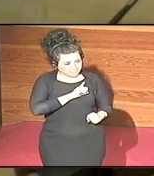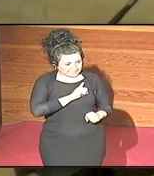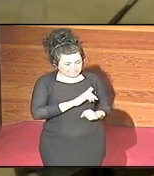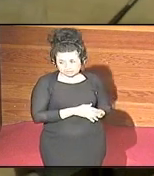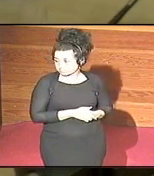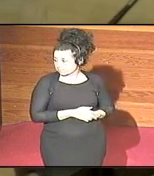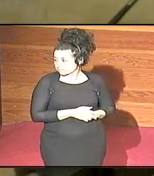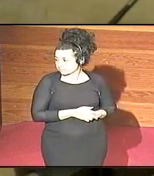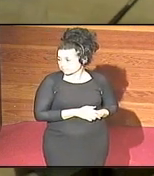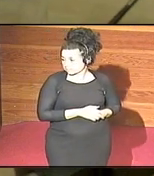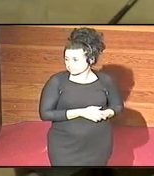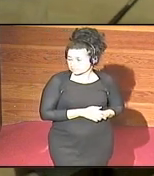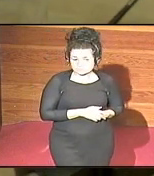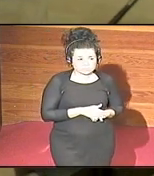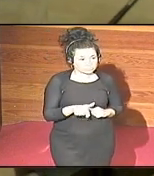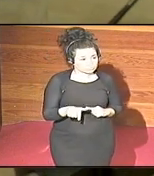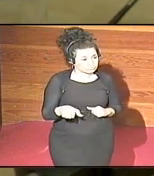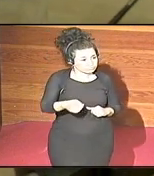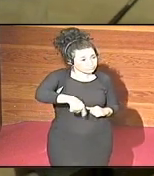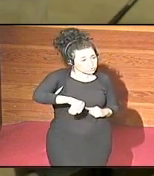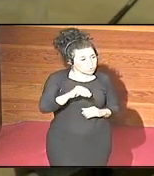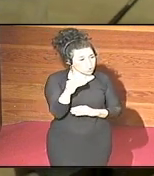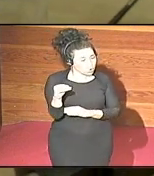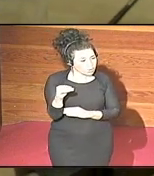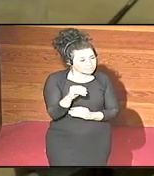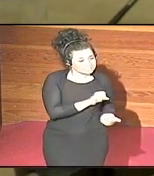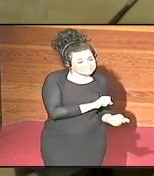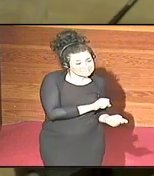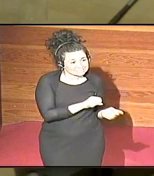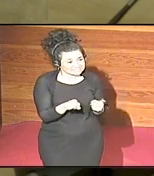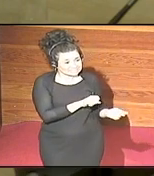Estos jóvenes enviados a Ucrania, además,